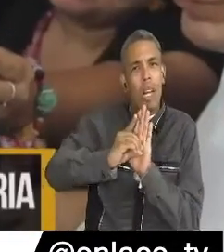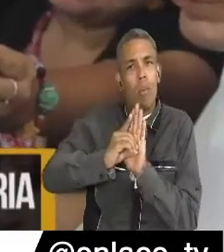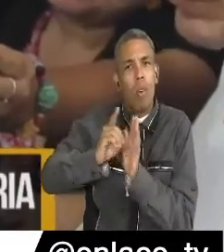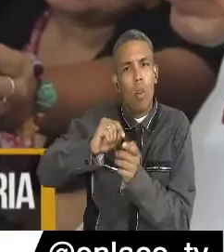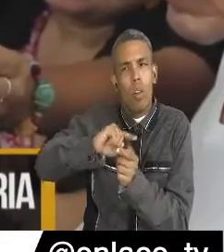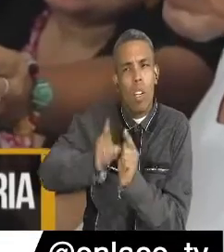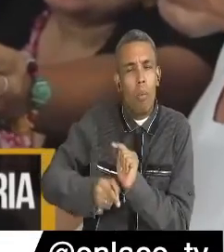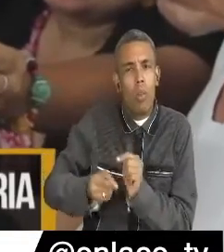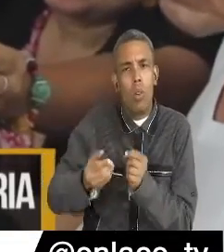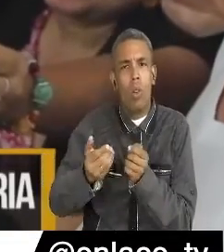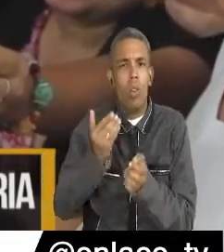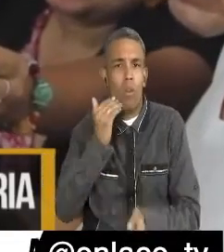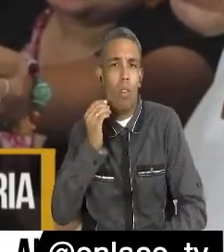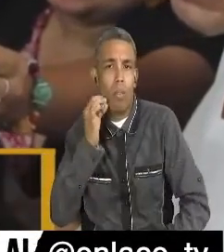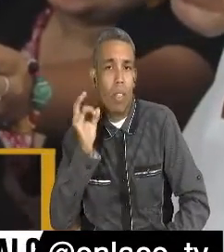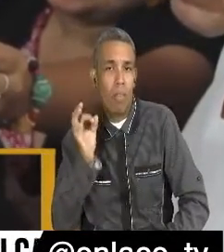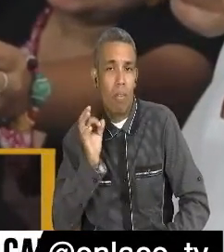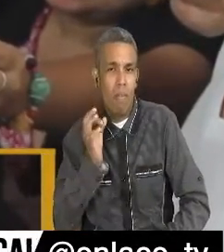donde